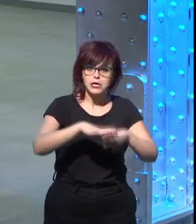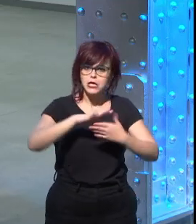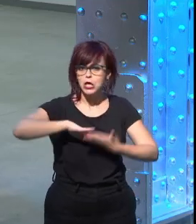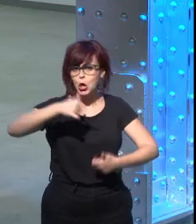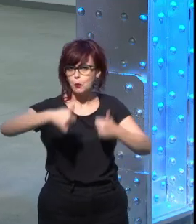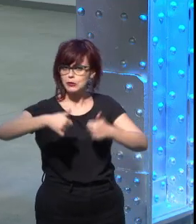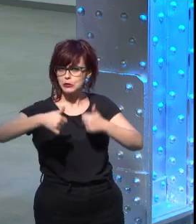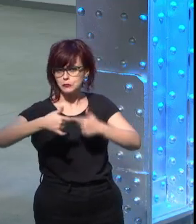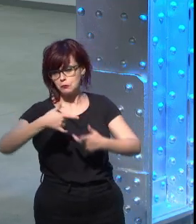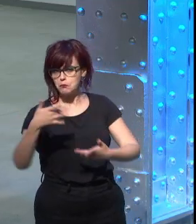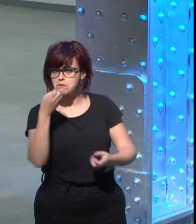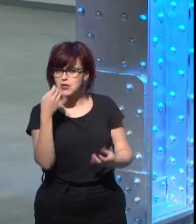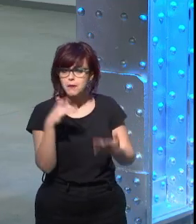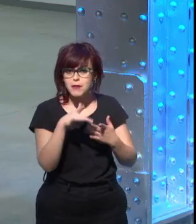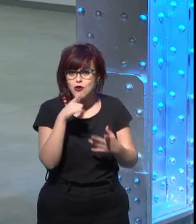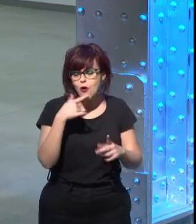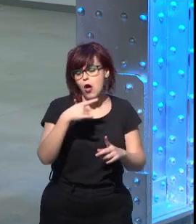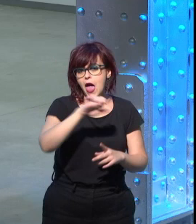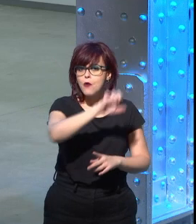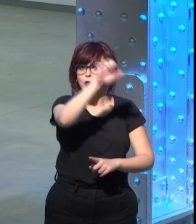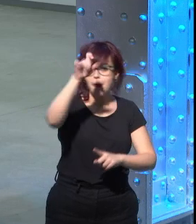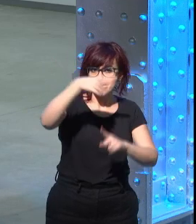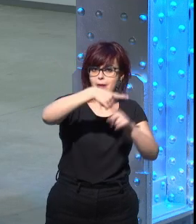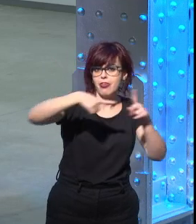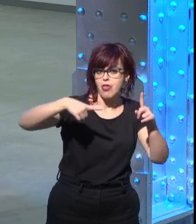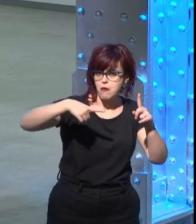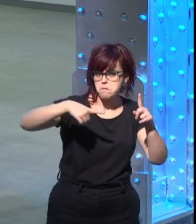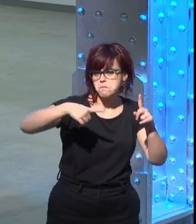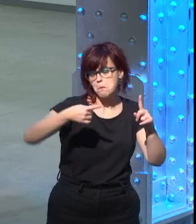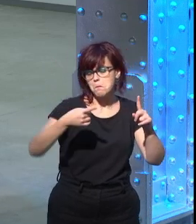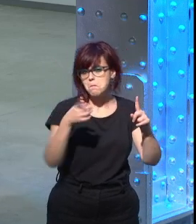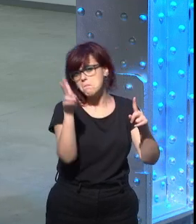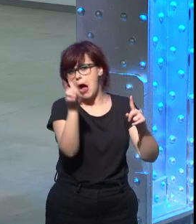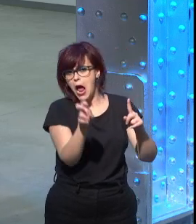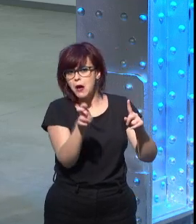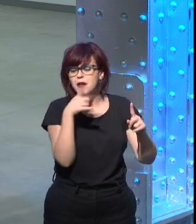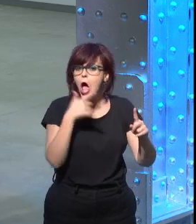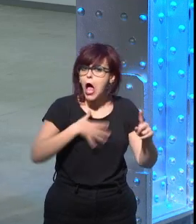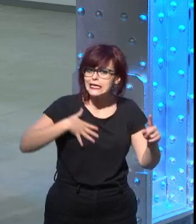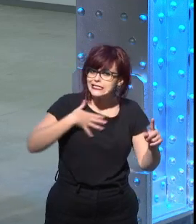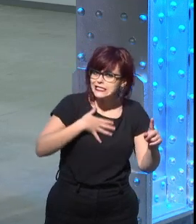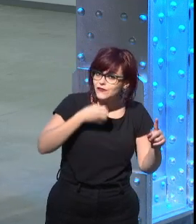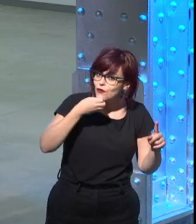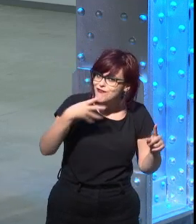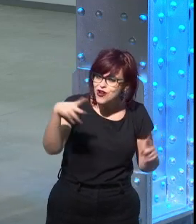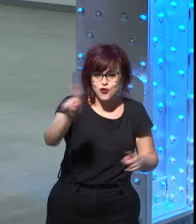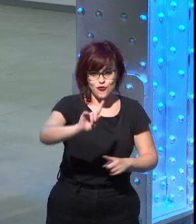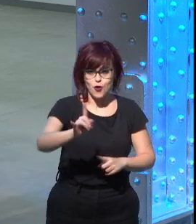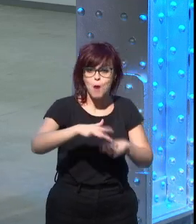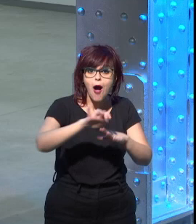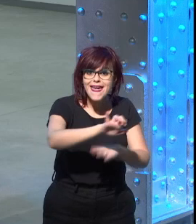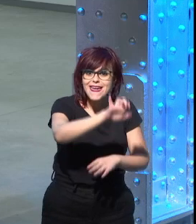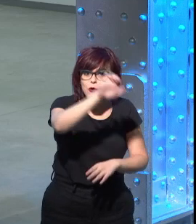competitividad, pero estar en la media europea no es satisfactorio, porque Europa no está